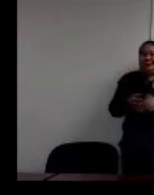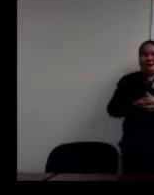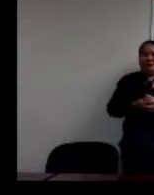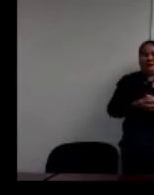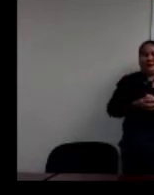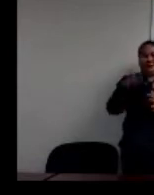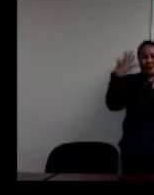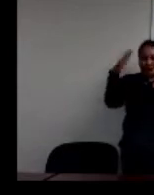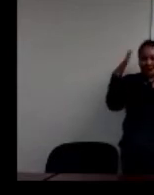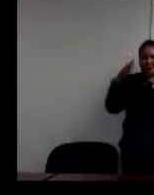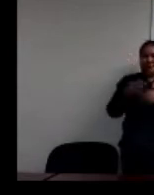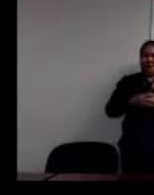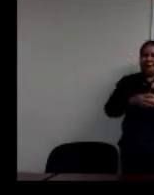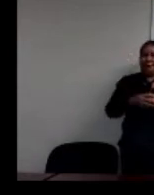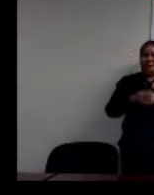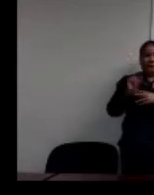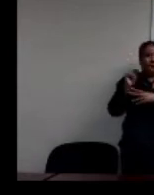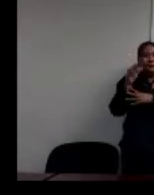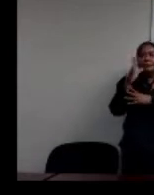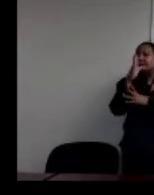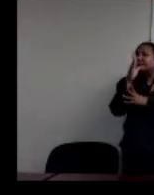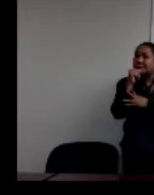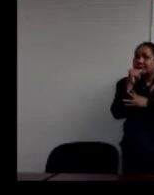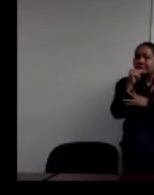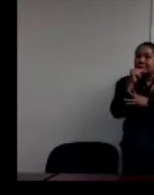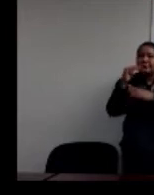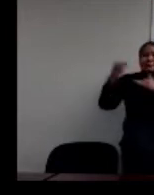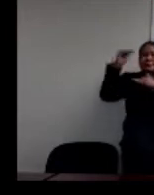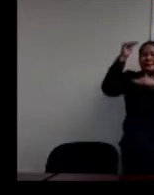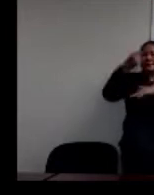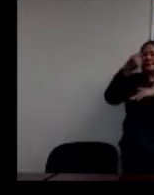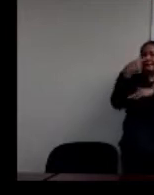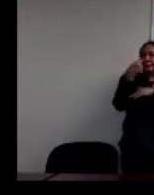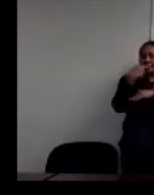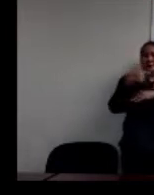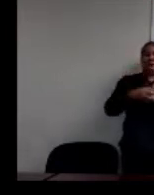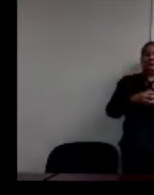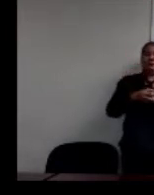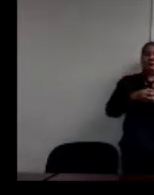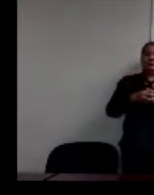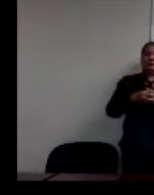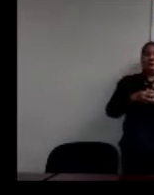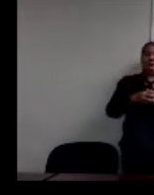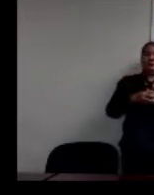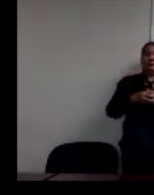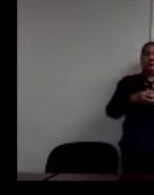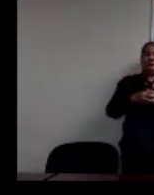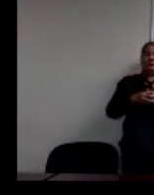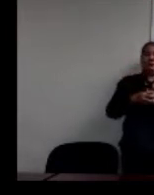una contraindicación, no podemos incrementar medicamentos